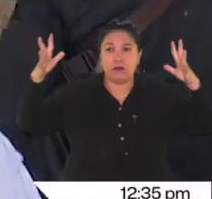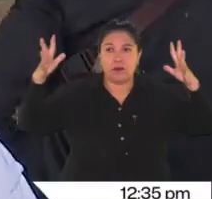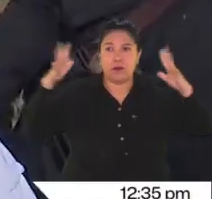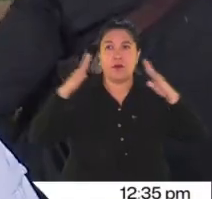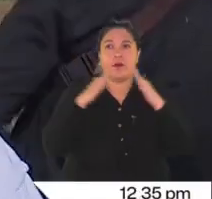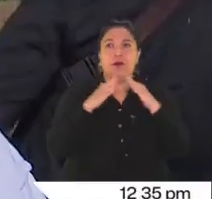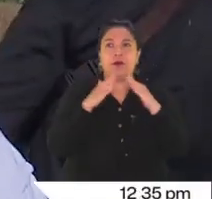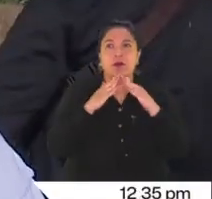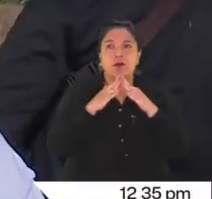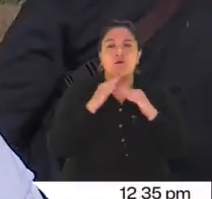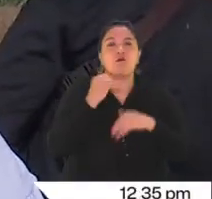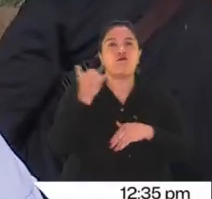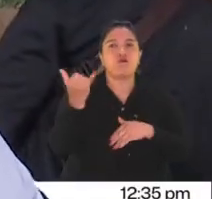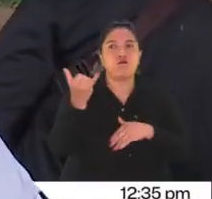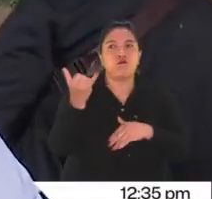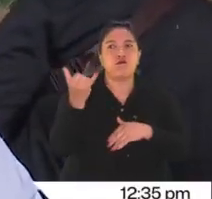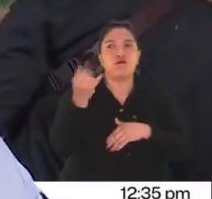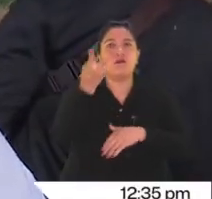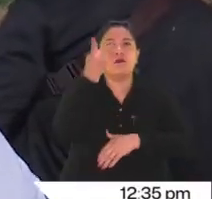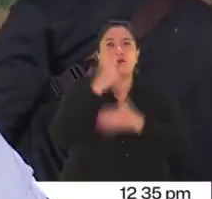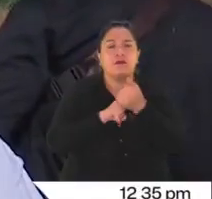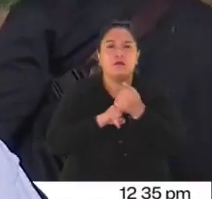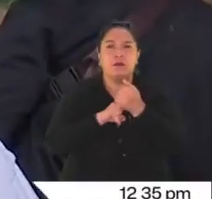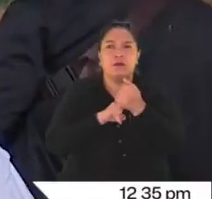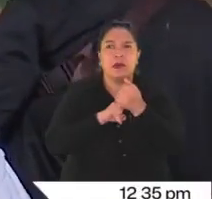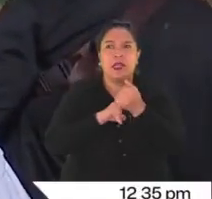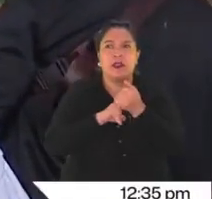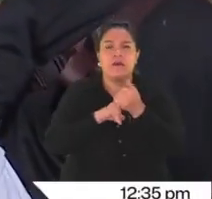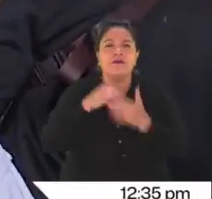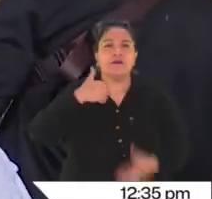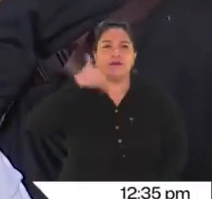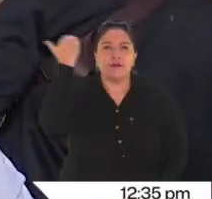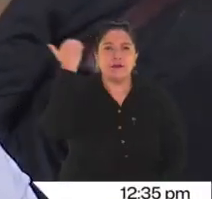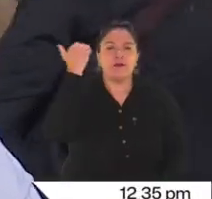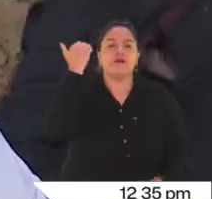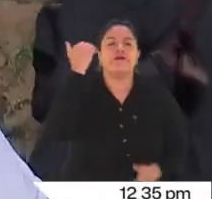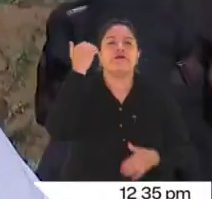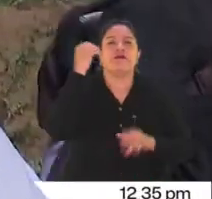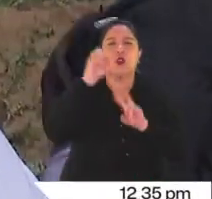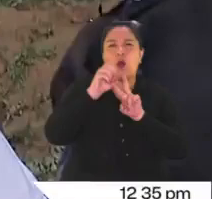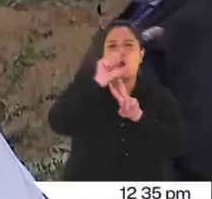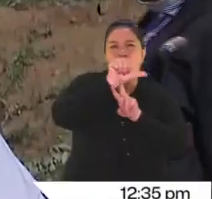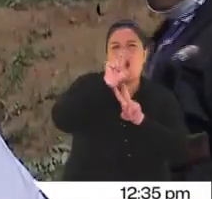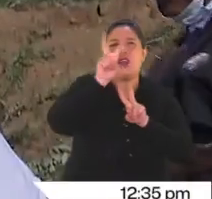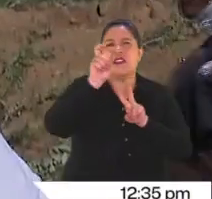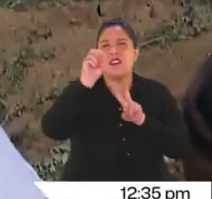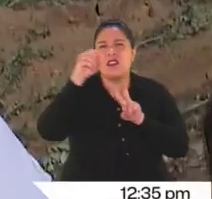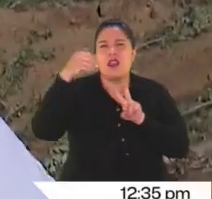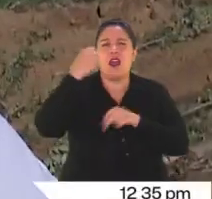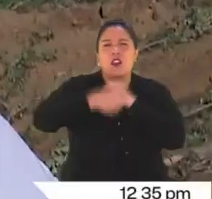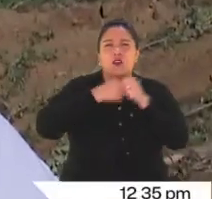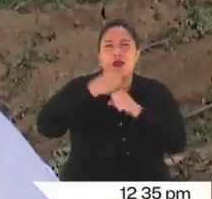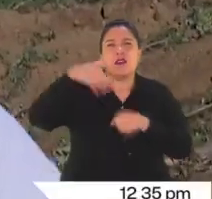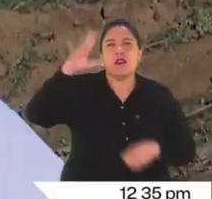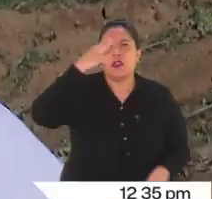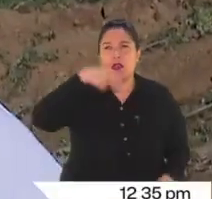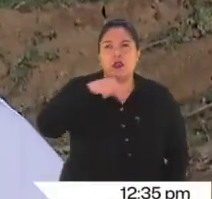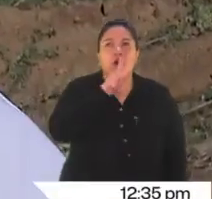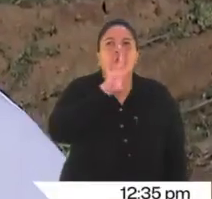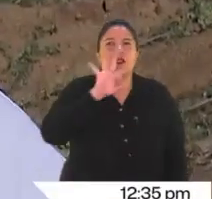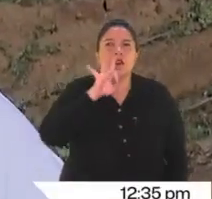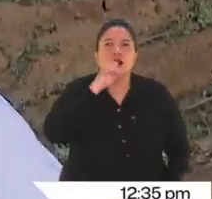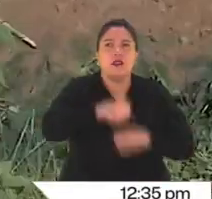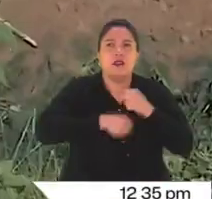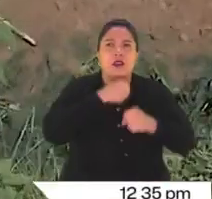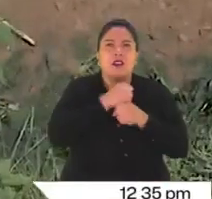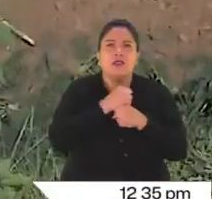una pareja de 70 y pico de años, una hija de 43 años, imagínense